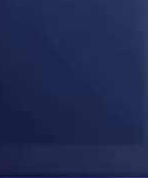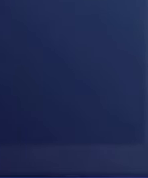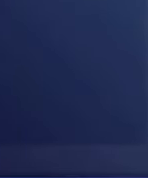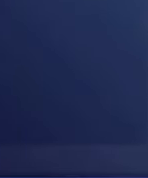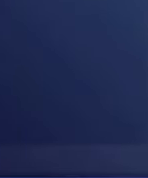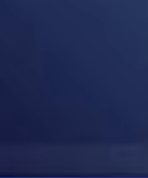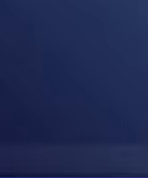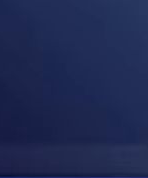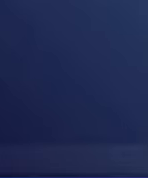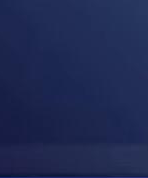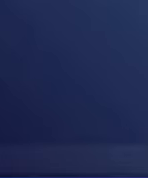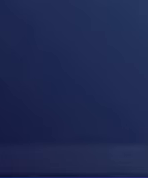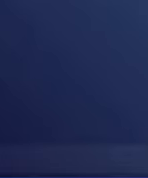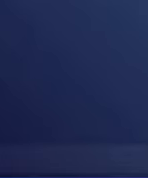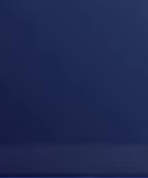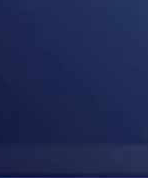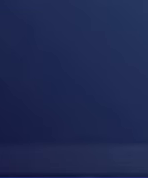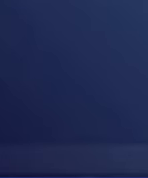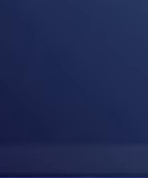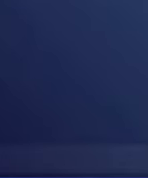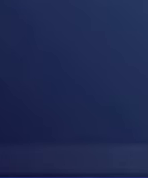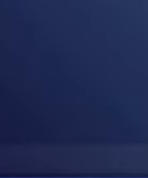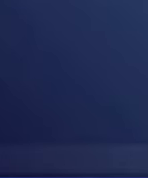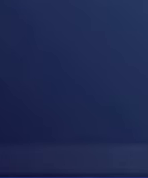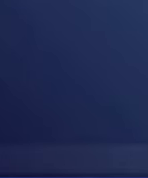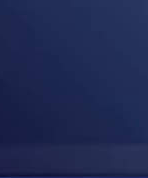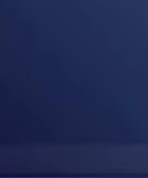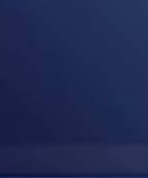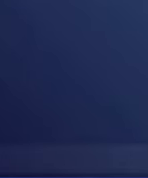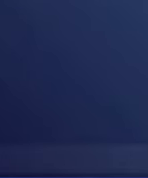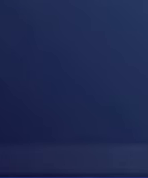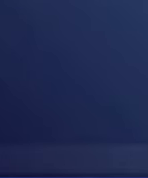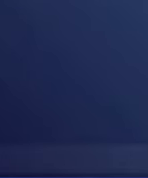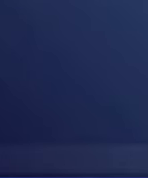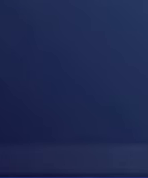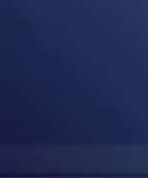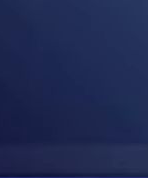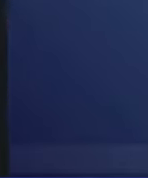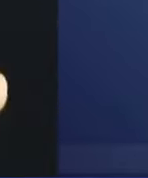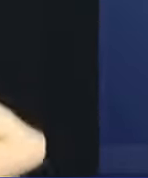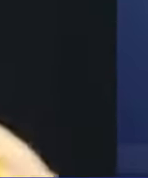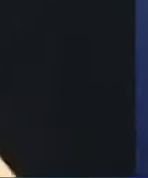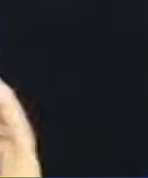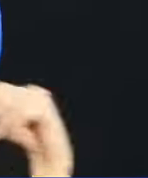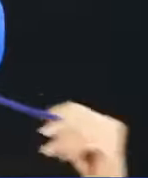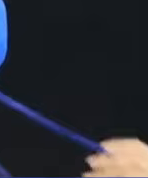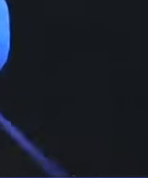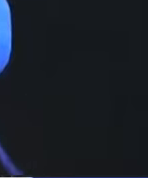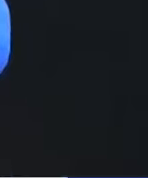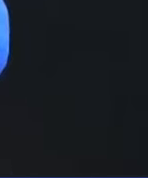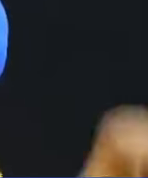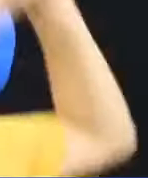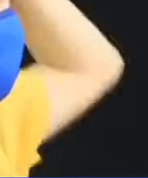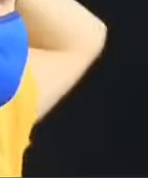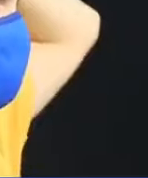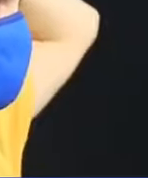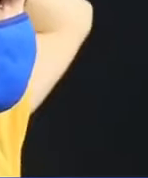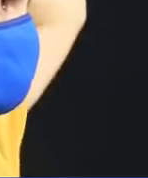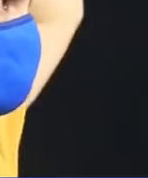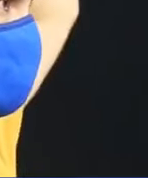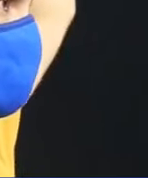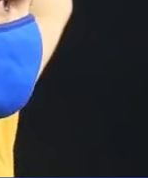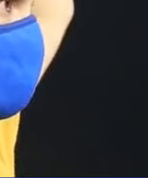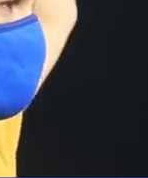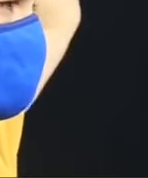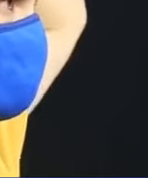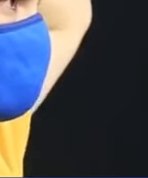retirarla, hágalo desde las tiras sin tocar el frente de la mascarilla. Quite primero las tiras de abajo y luego las